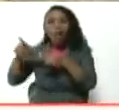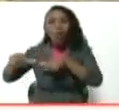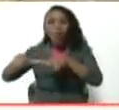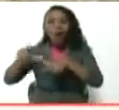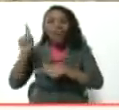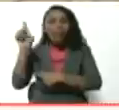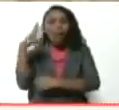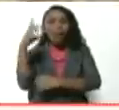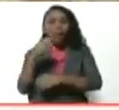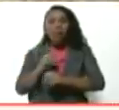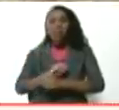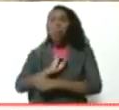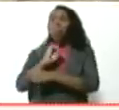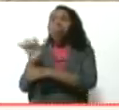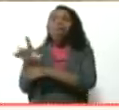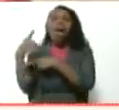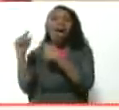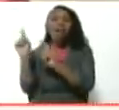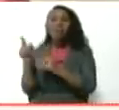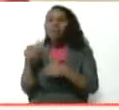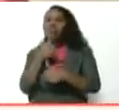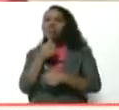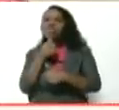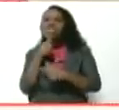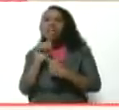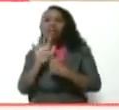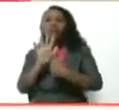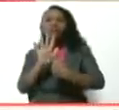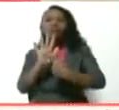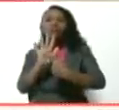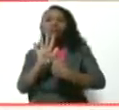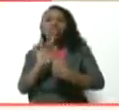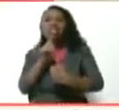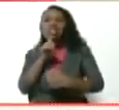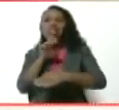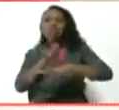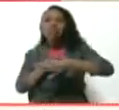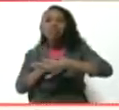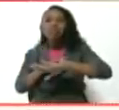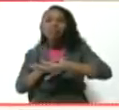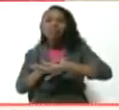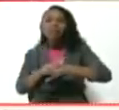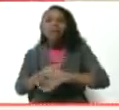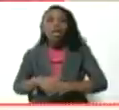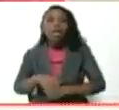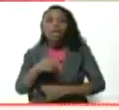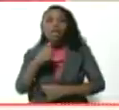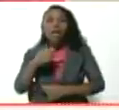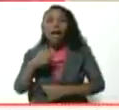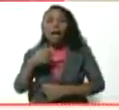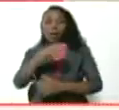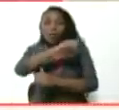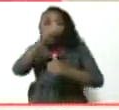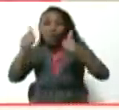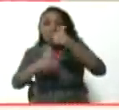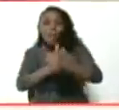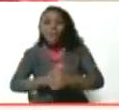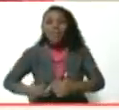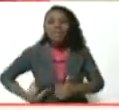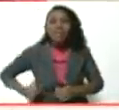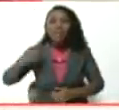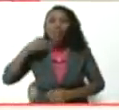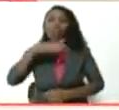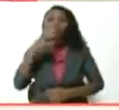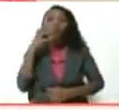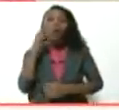ahí. ¿Quién refleja eso? Que el presidente, el subpresidente Duque, esté abrazado